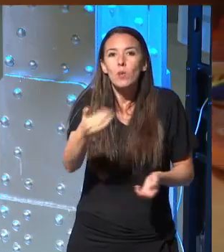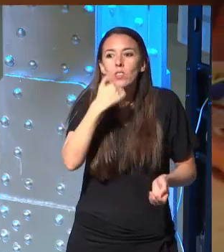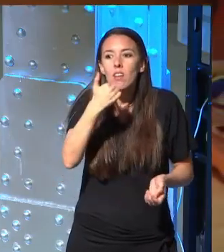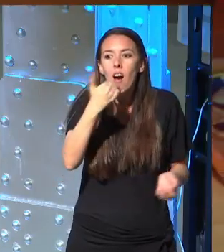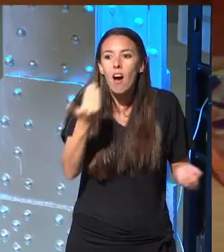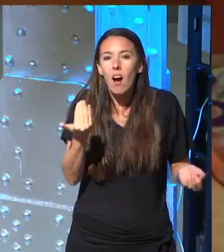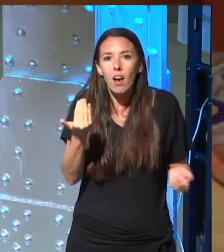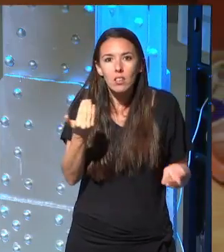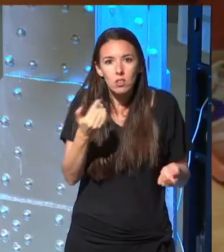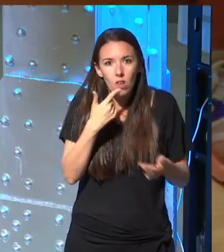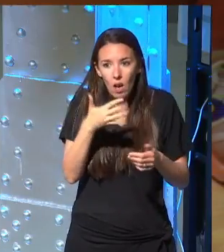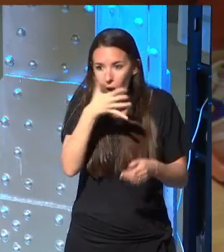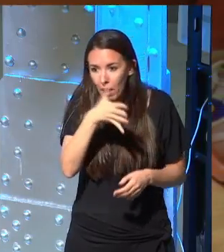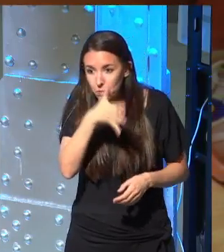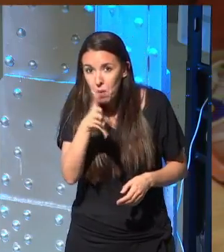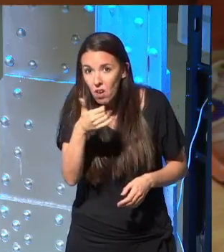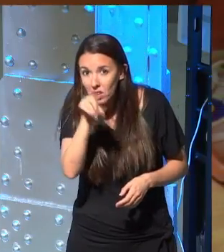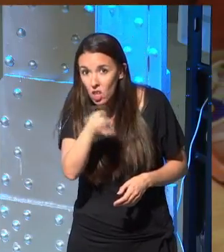algún... ¿Te hemos hecho spoilers o...?